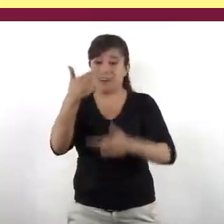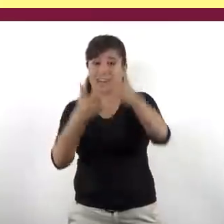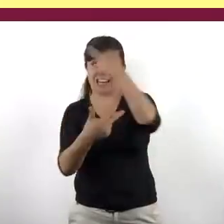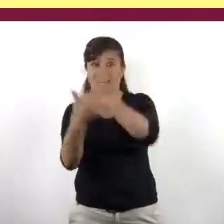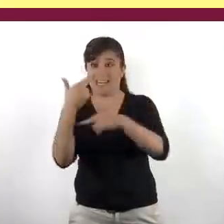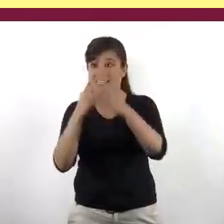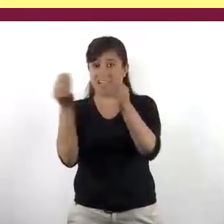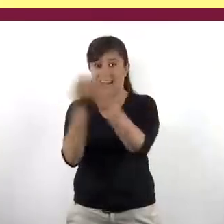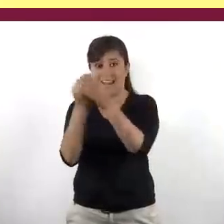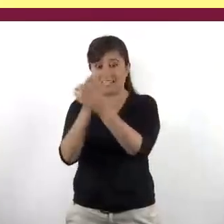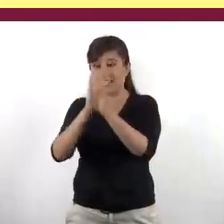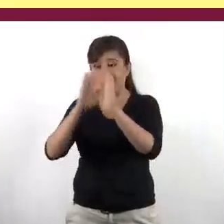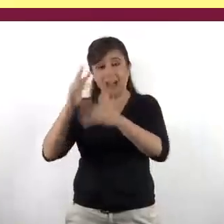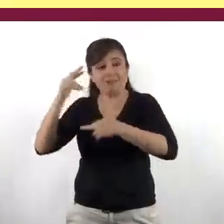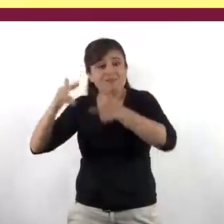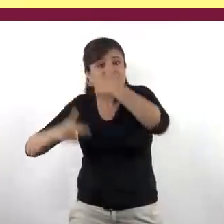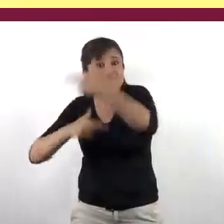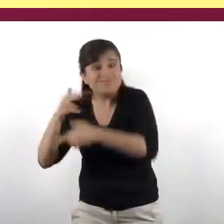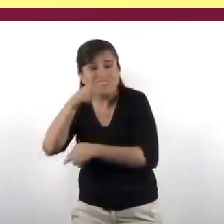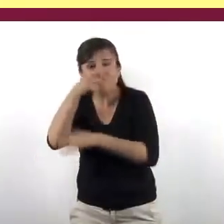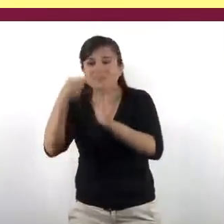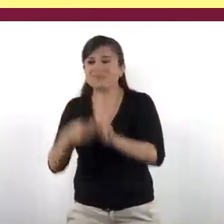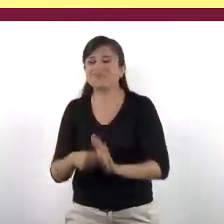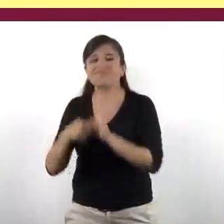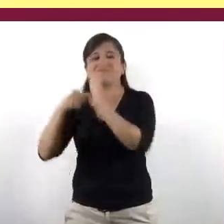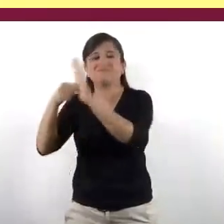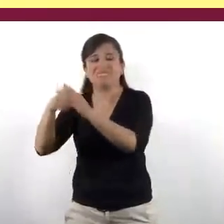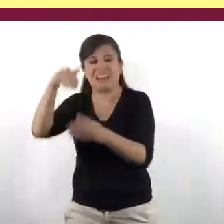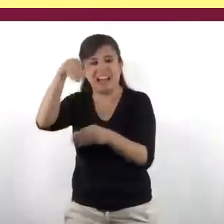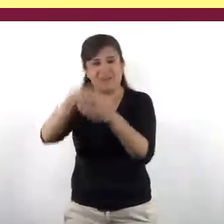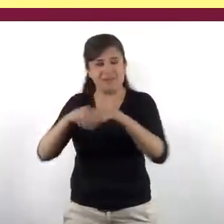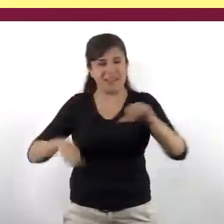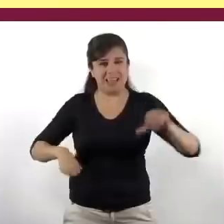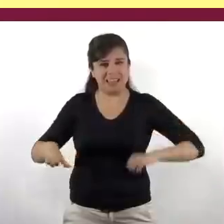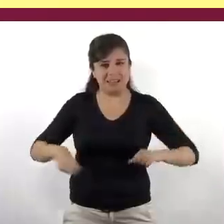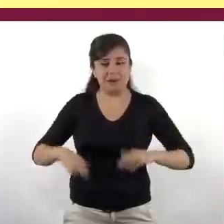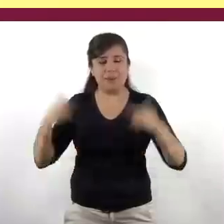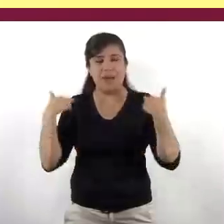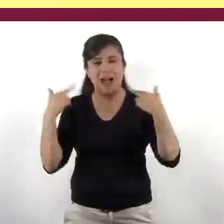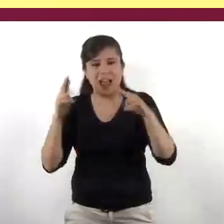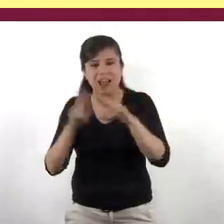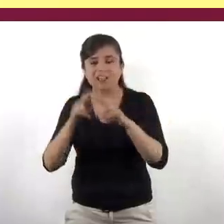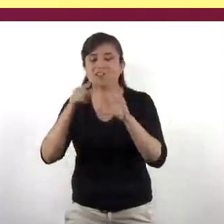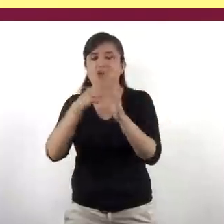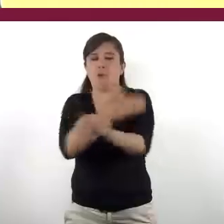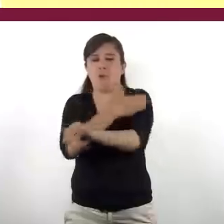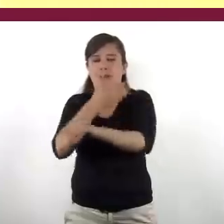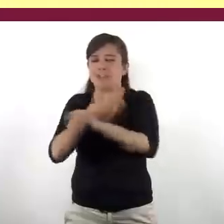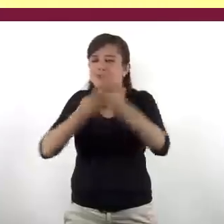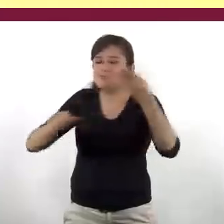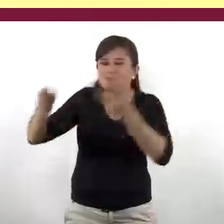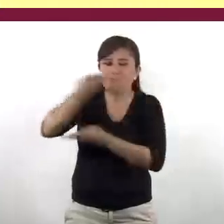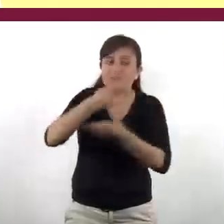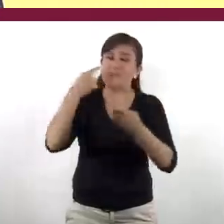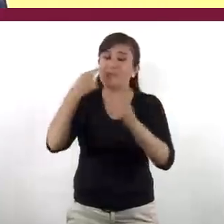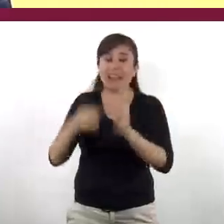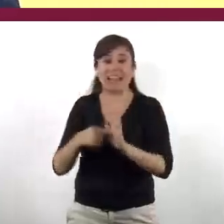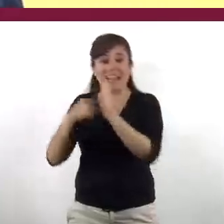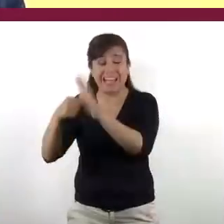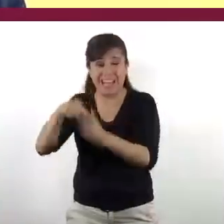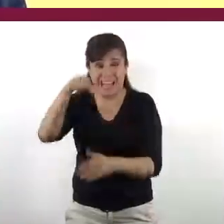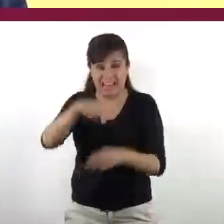clases, presentarán esta carpeta a su maestra o maestro y a sus compañeras y compañeros. En esta